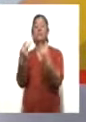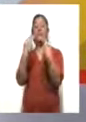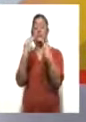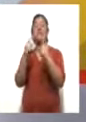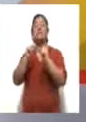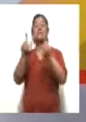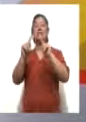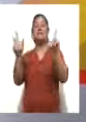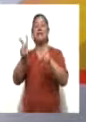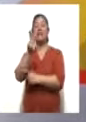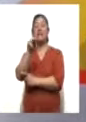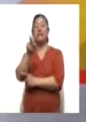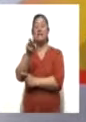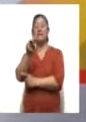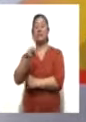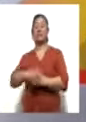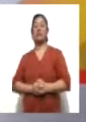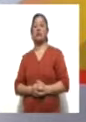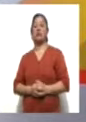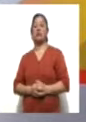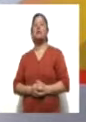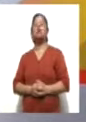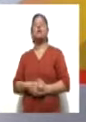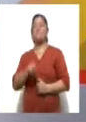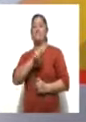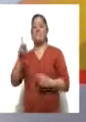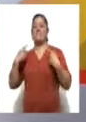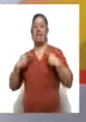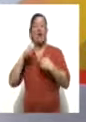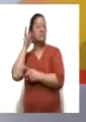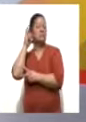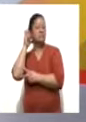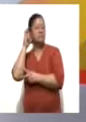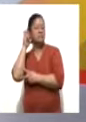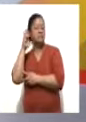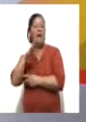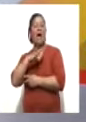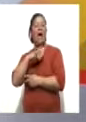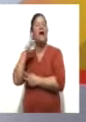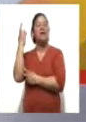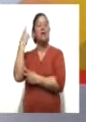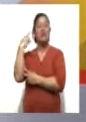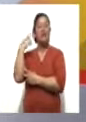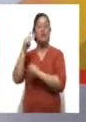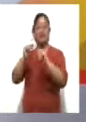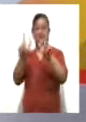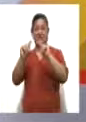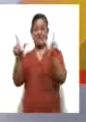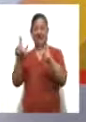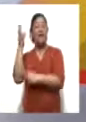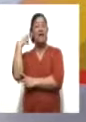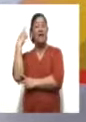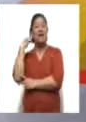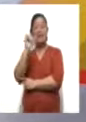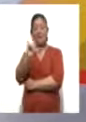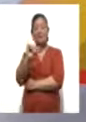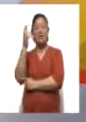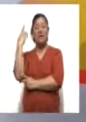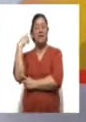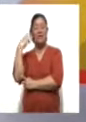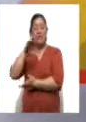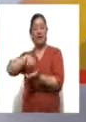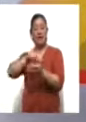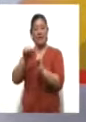señal de Tlaxcala Televisión, a quienes nos están escuchando a través de las tres radiodifusoras, Radio Tlaxcala, Radio Altiplano y